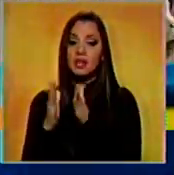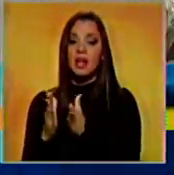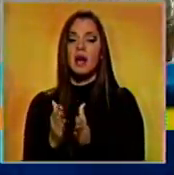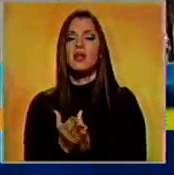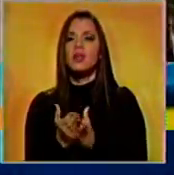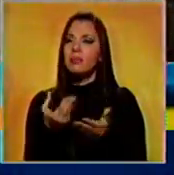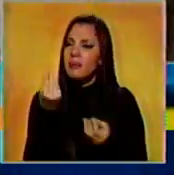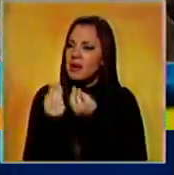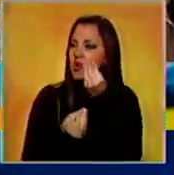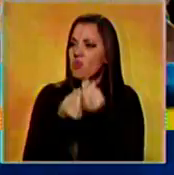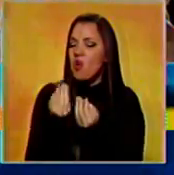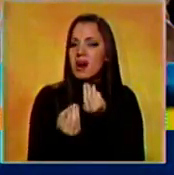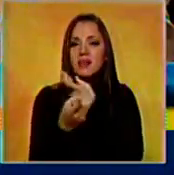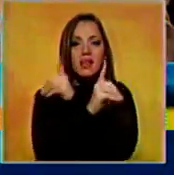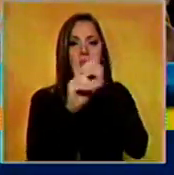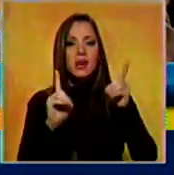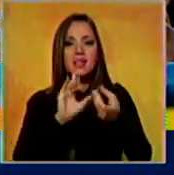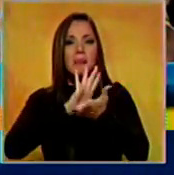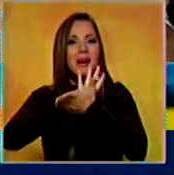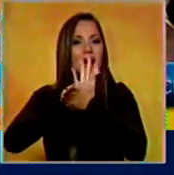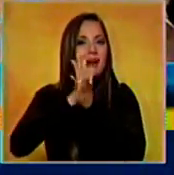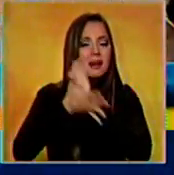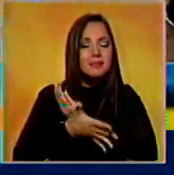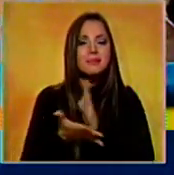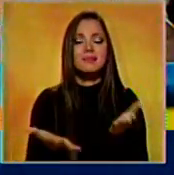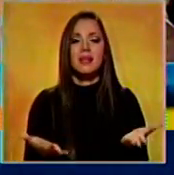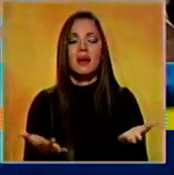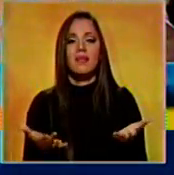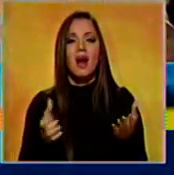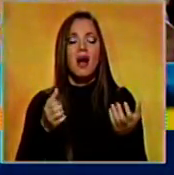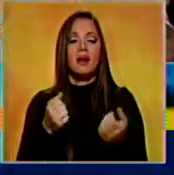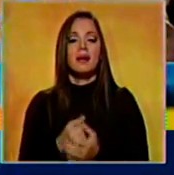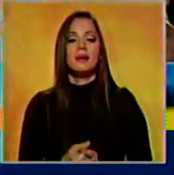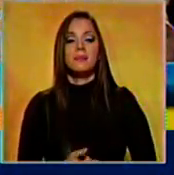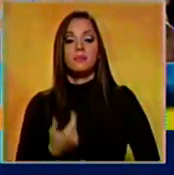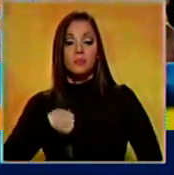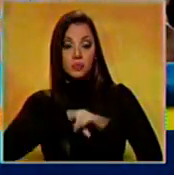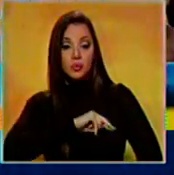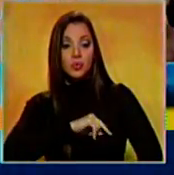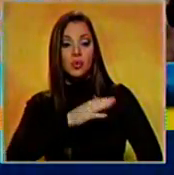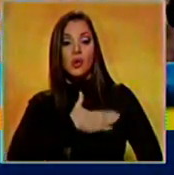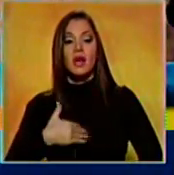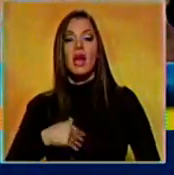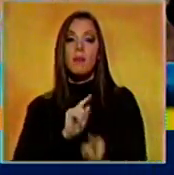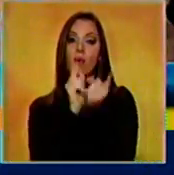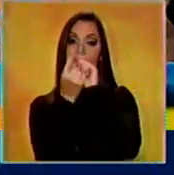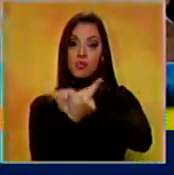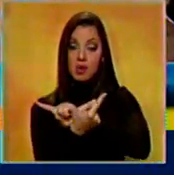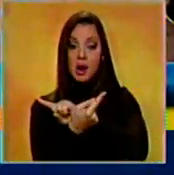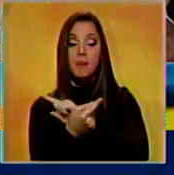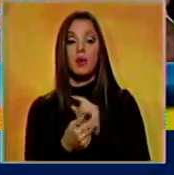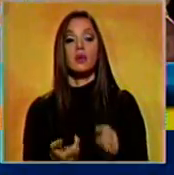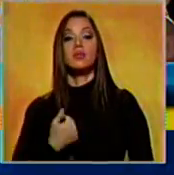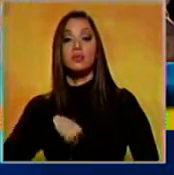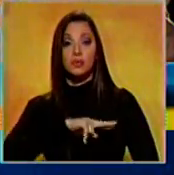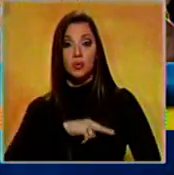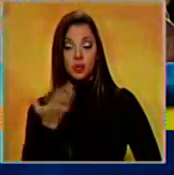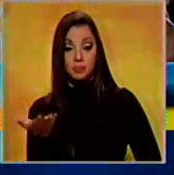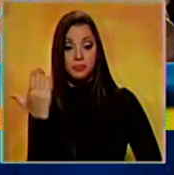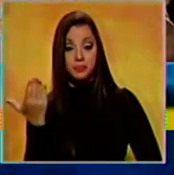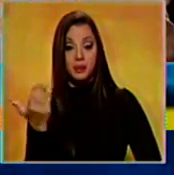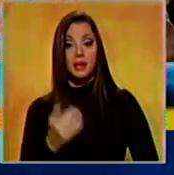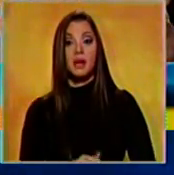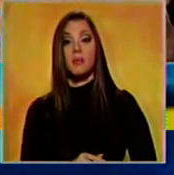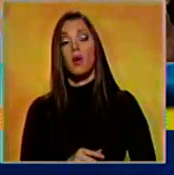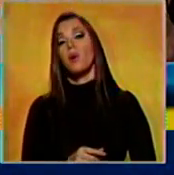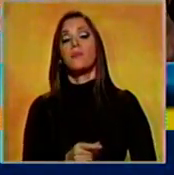cauce democrático a la lucha social. Es un cambio de modelo y eso es lo que estamos construyendo. Eso es lo que estamos promoviendo de abajo hacia arriba,